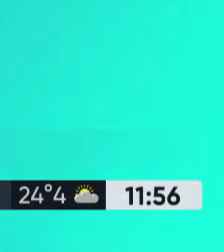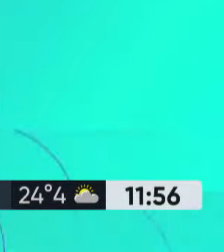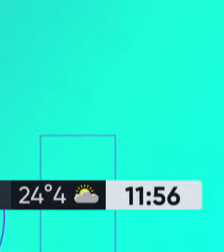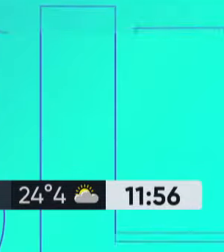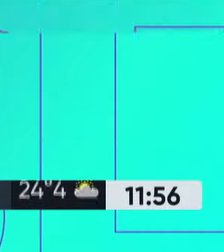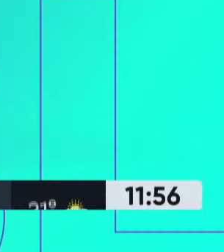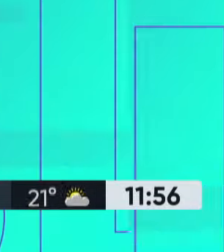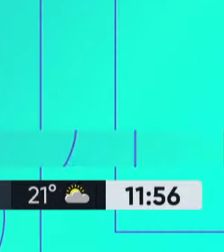todos